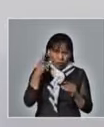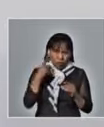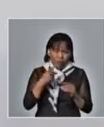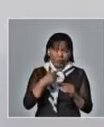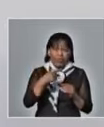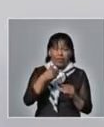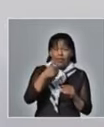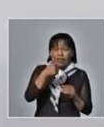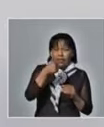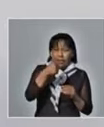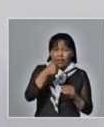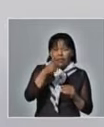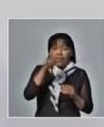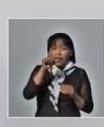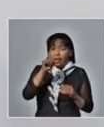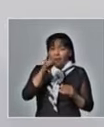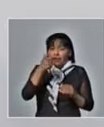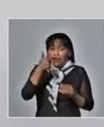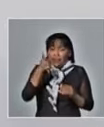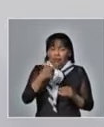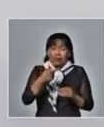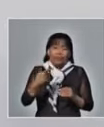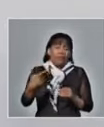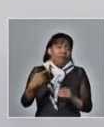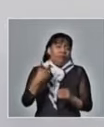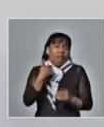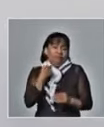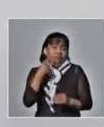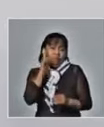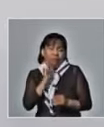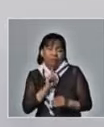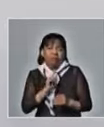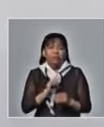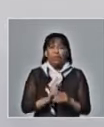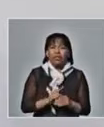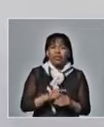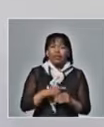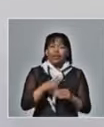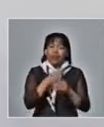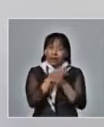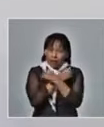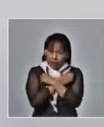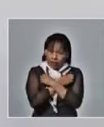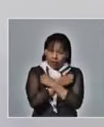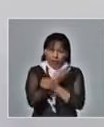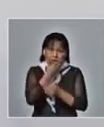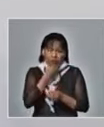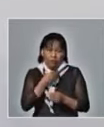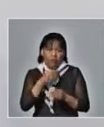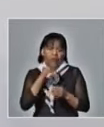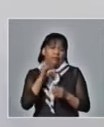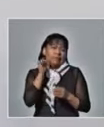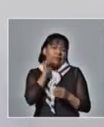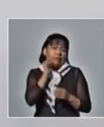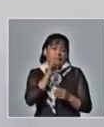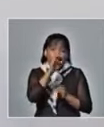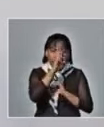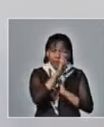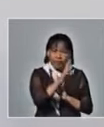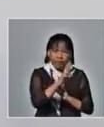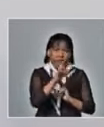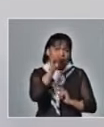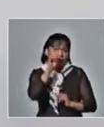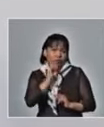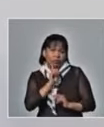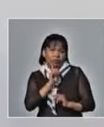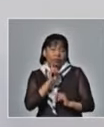feminicidios y tenemos que volver a educar a hombres que sepan respetar a las mujeres independientemente de las decisiones que las mujeres tomen. Y